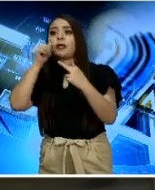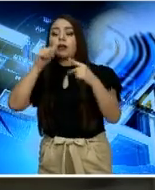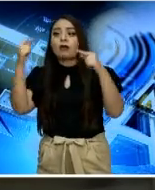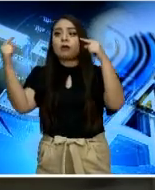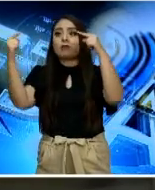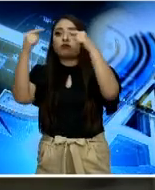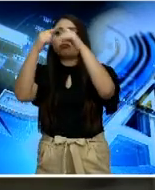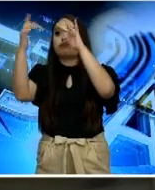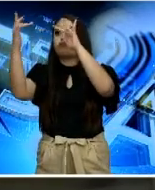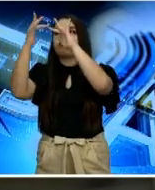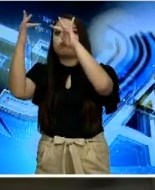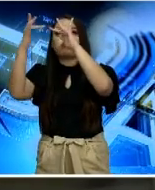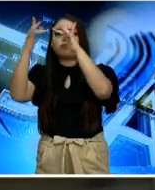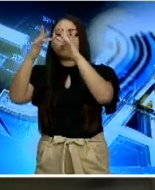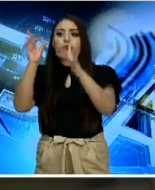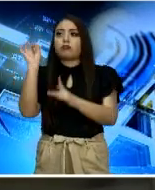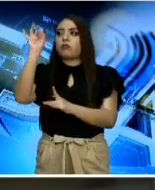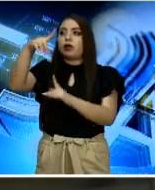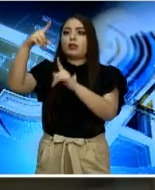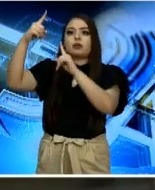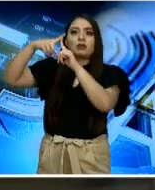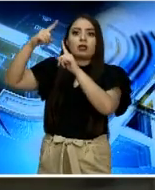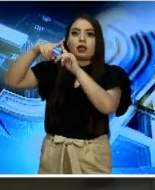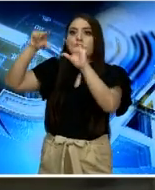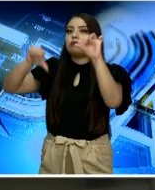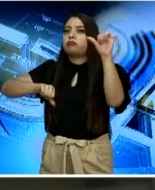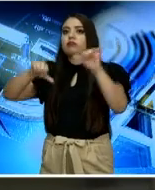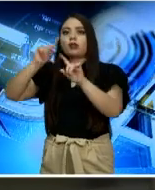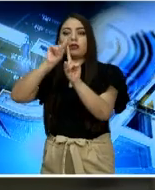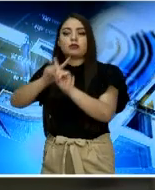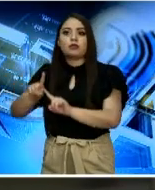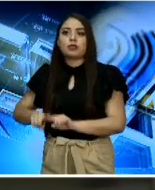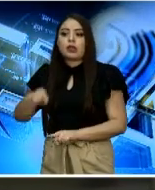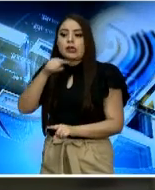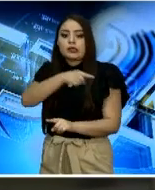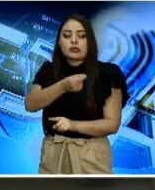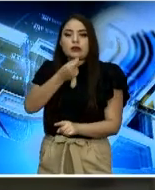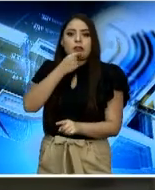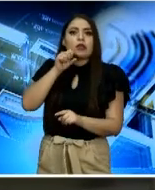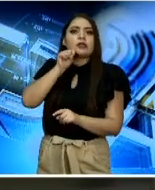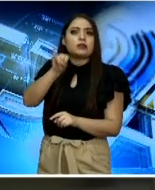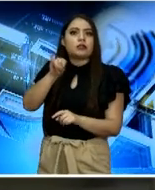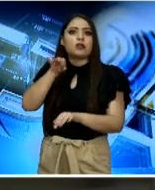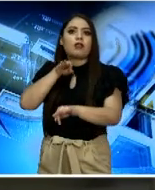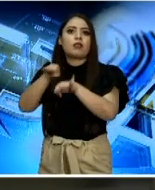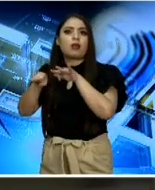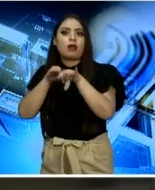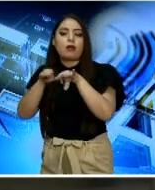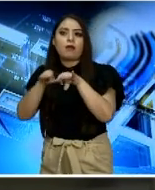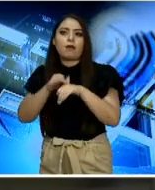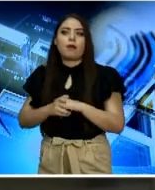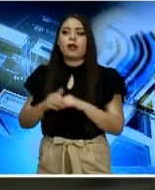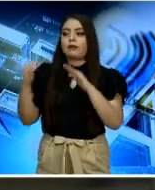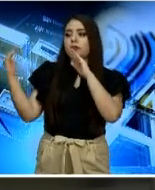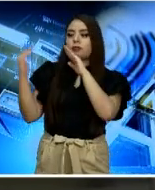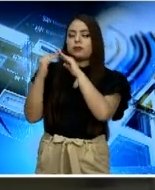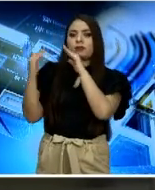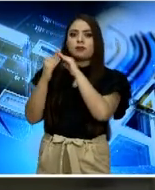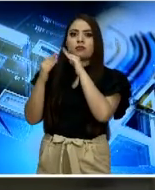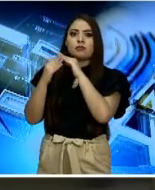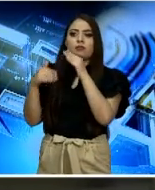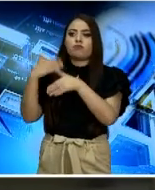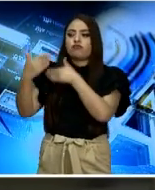y enviarle la evidencia de que el niño estaba haciendo pues trabajo en casa o estaba llevando las clases